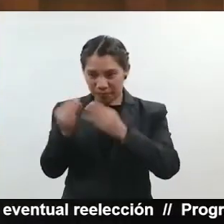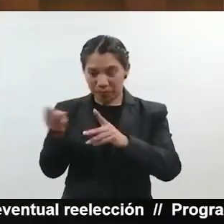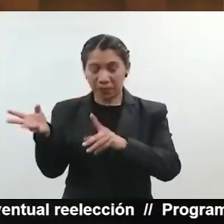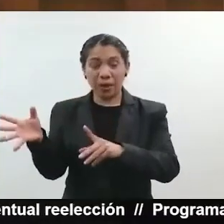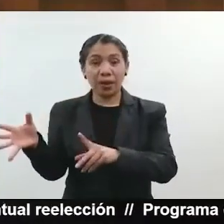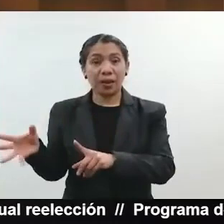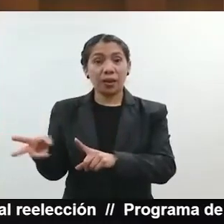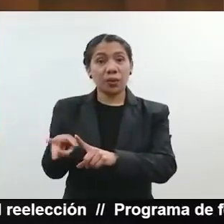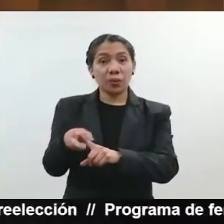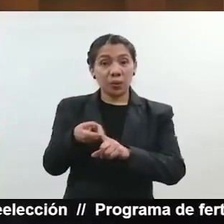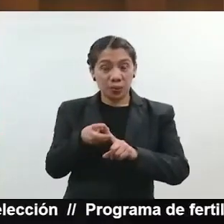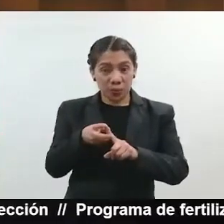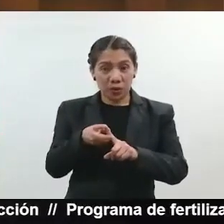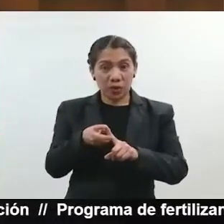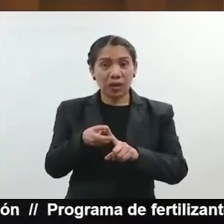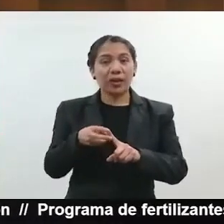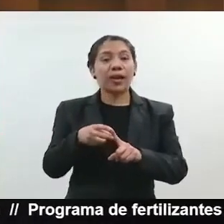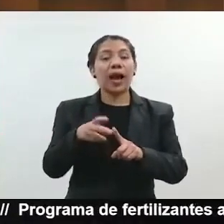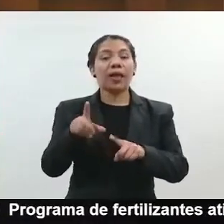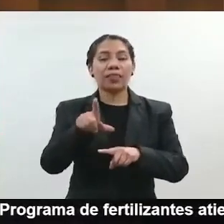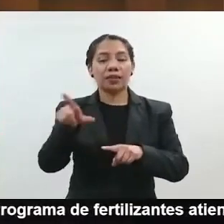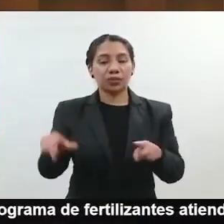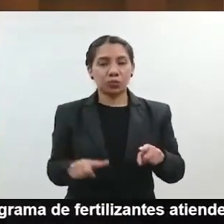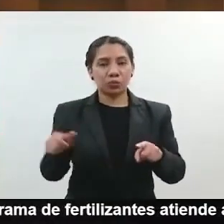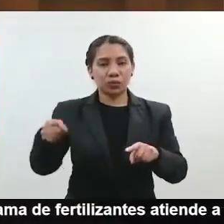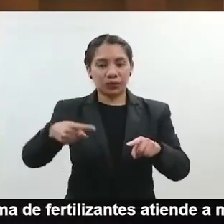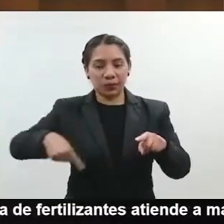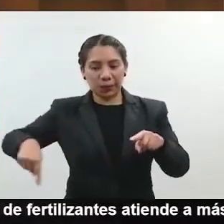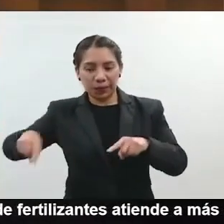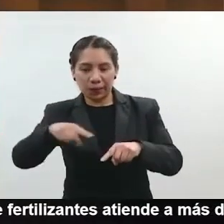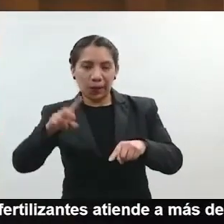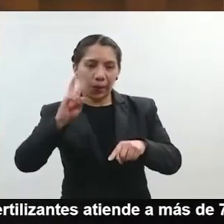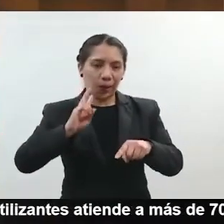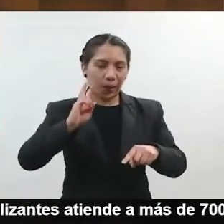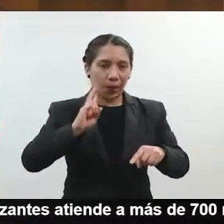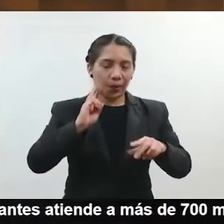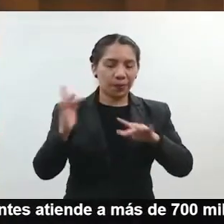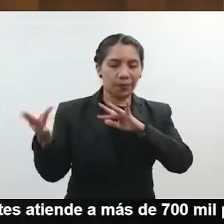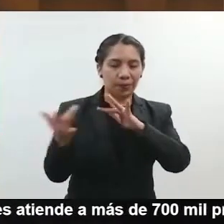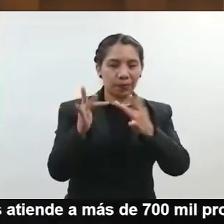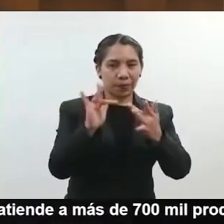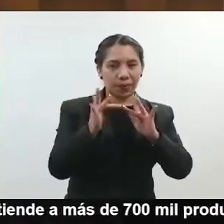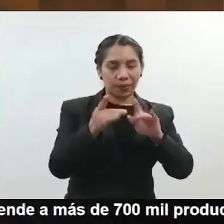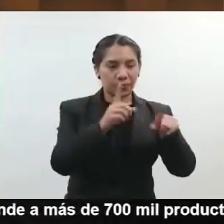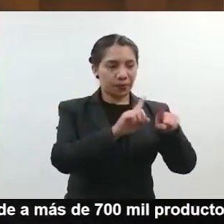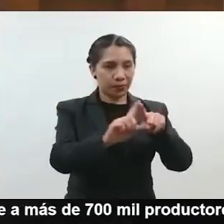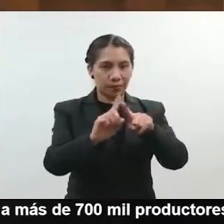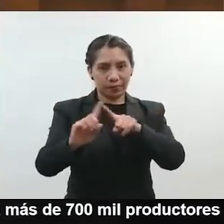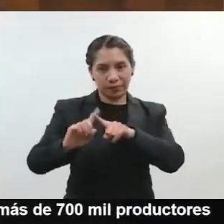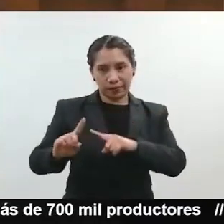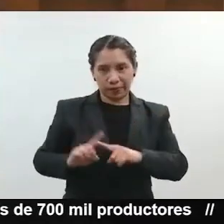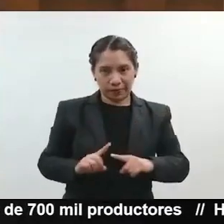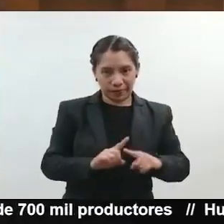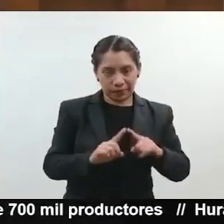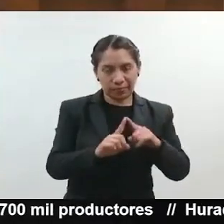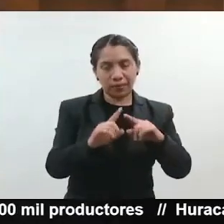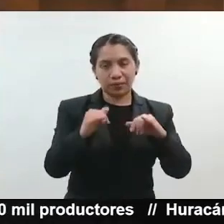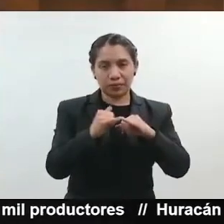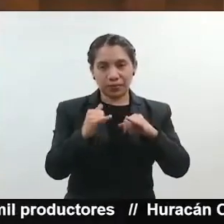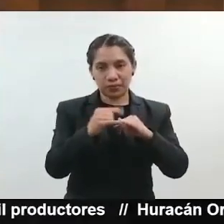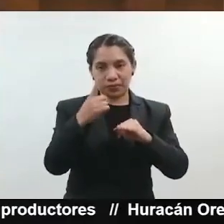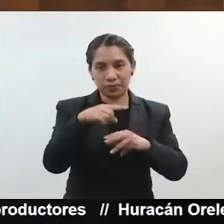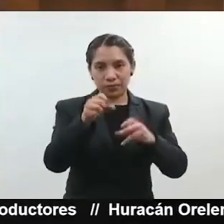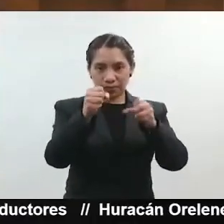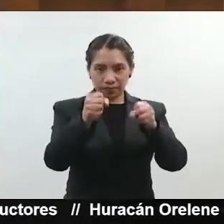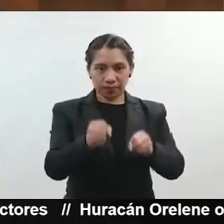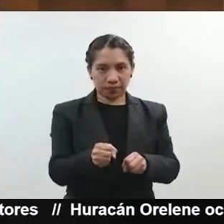que existía con distintas fuerzas de seguridad. Quiero subrayar, y esto es muy importante,